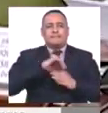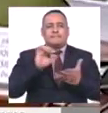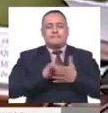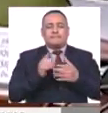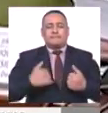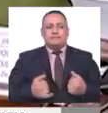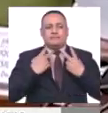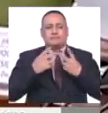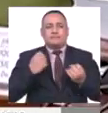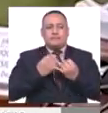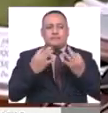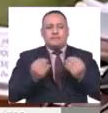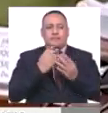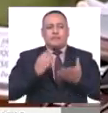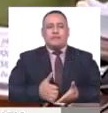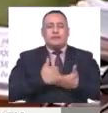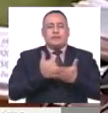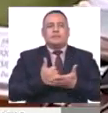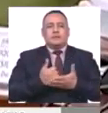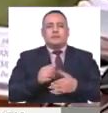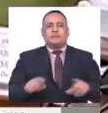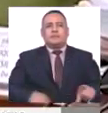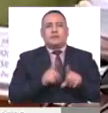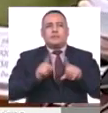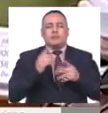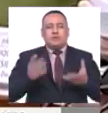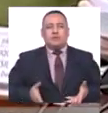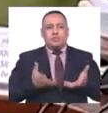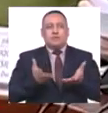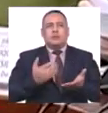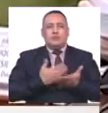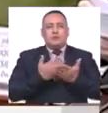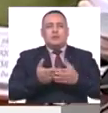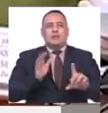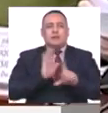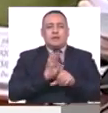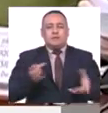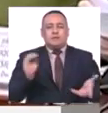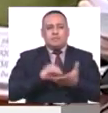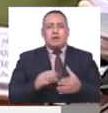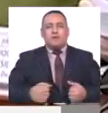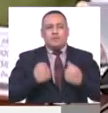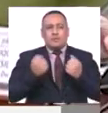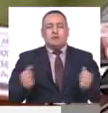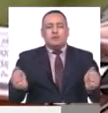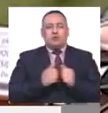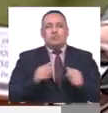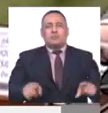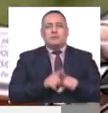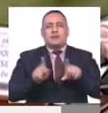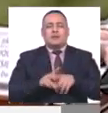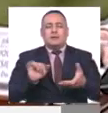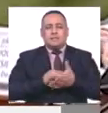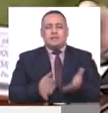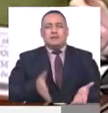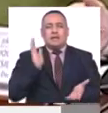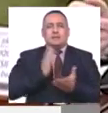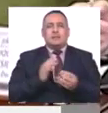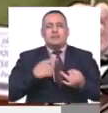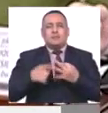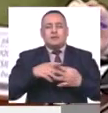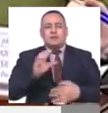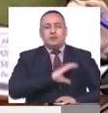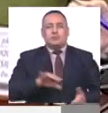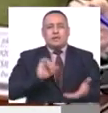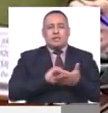obtener los siguientes beneficios: proporcionar una base legal más sólida para abordar y sancionar las conductas